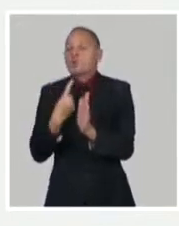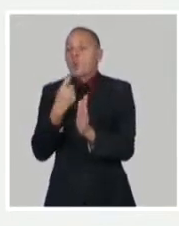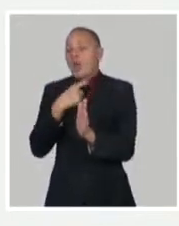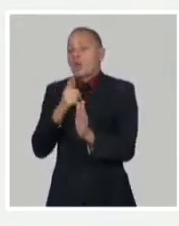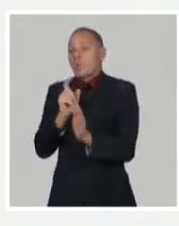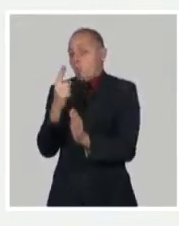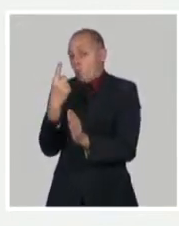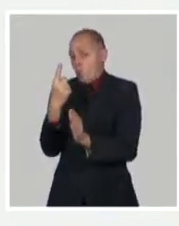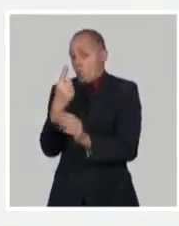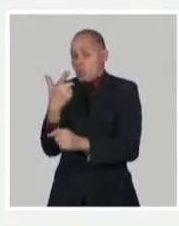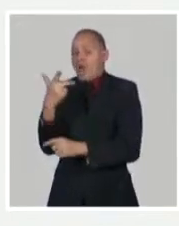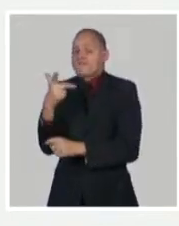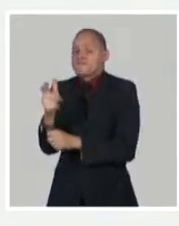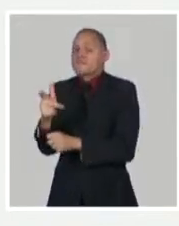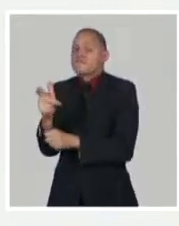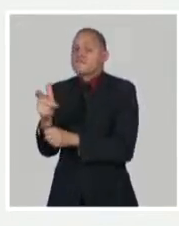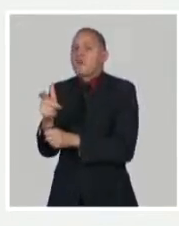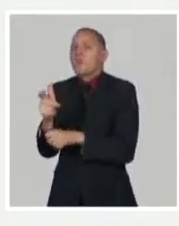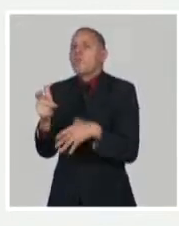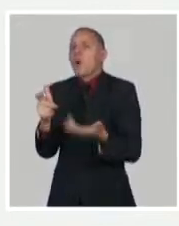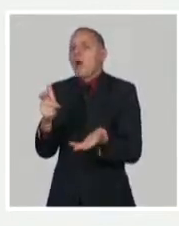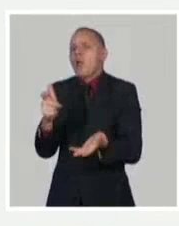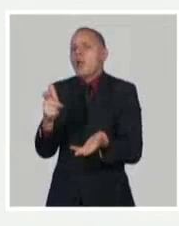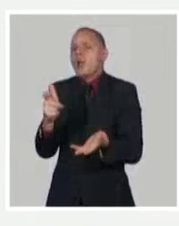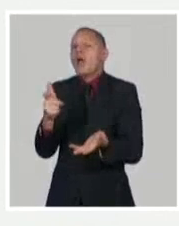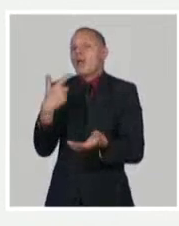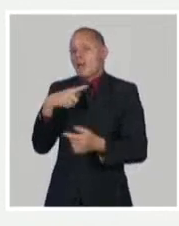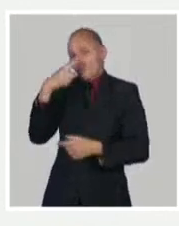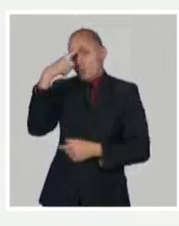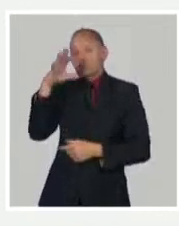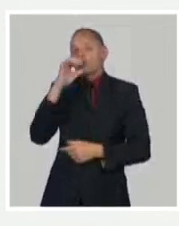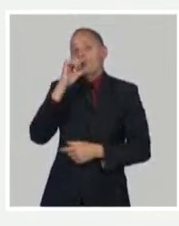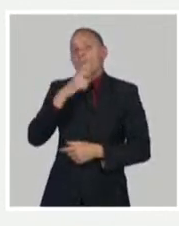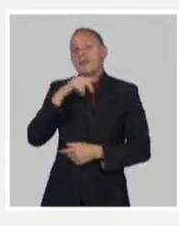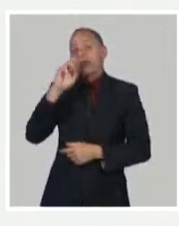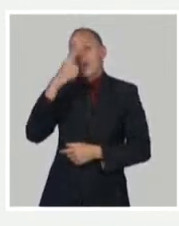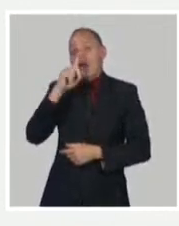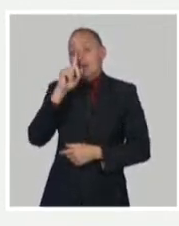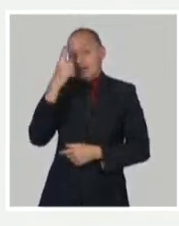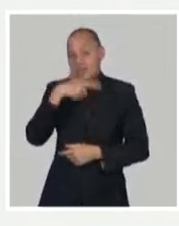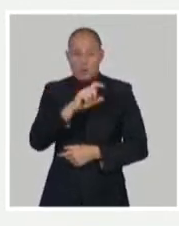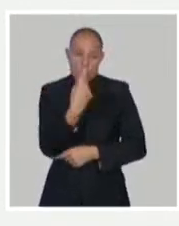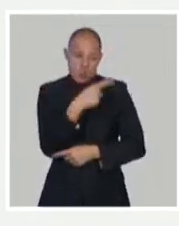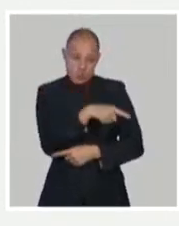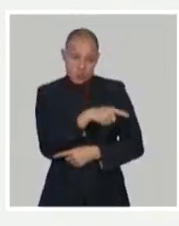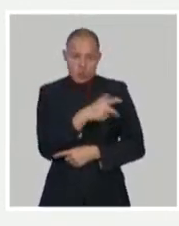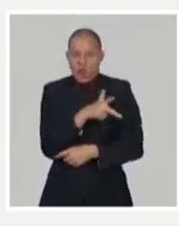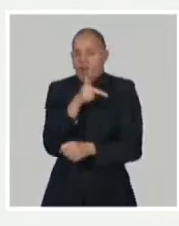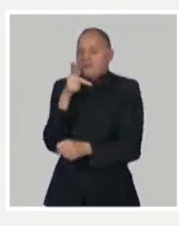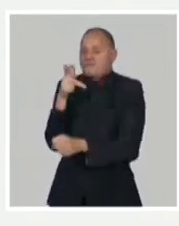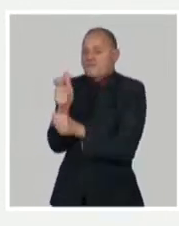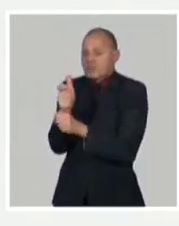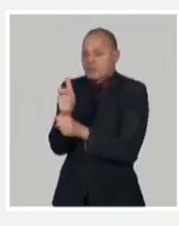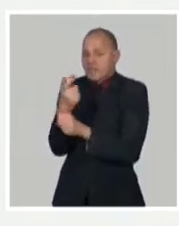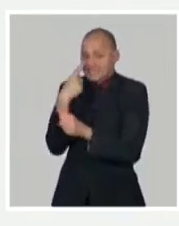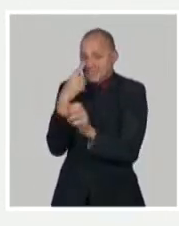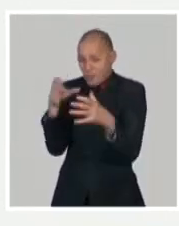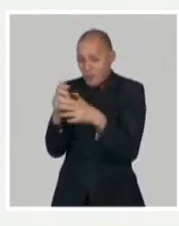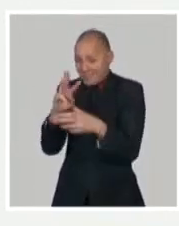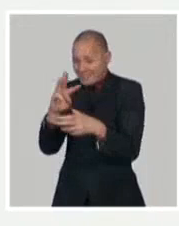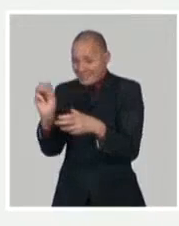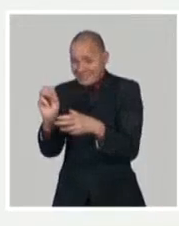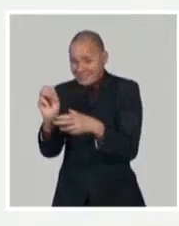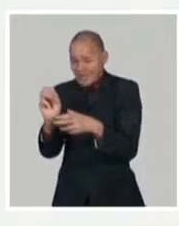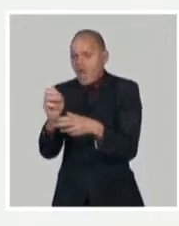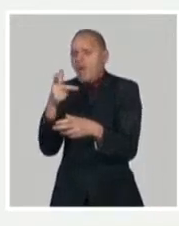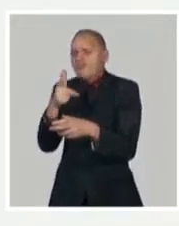una dosis de la vacuna Soberana 01. Estamos hablando que 26 de 30 convalecientes